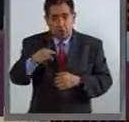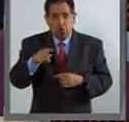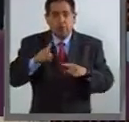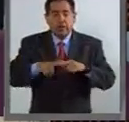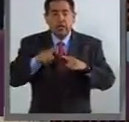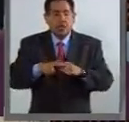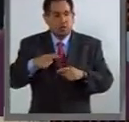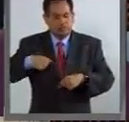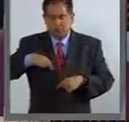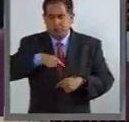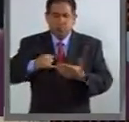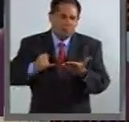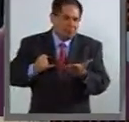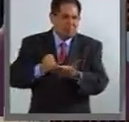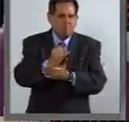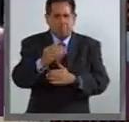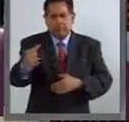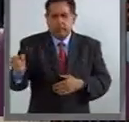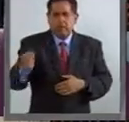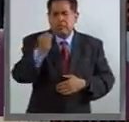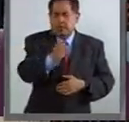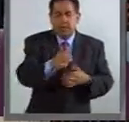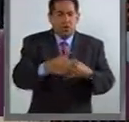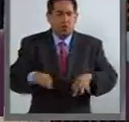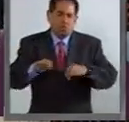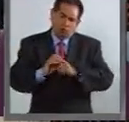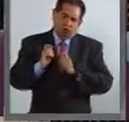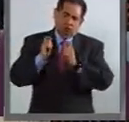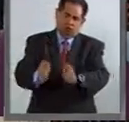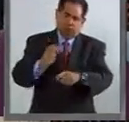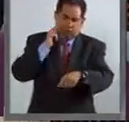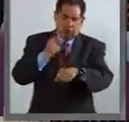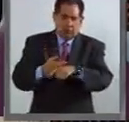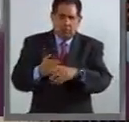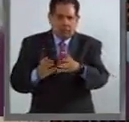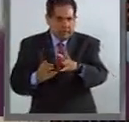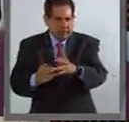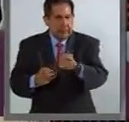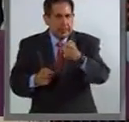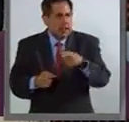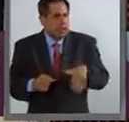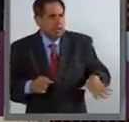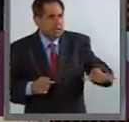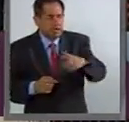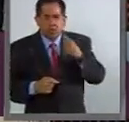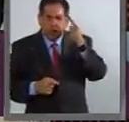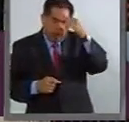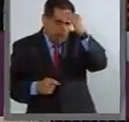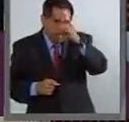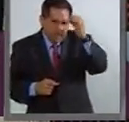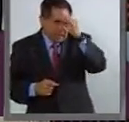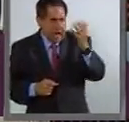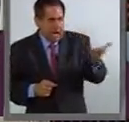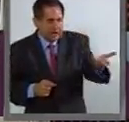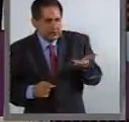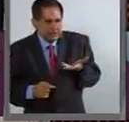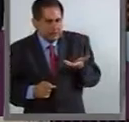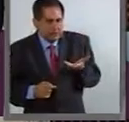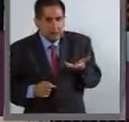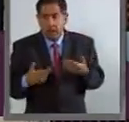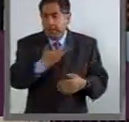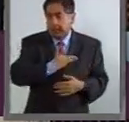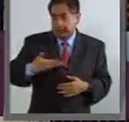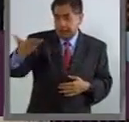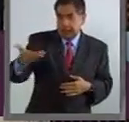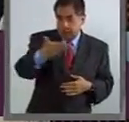tocan nombramientos muy importantes. ¿Y por qué no escuchar lo que opina la gente sobre una propuesta que hace el